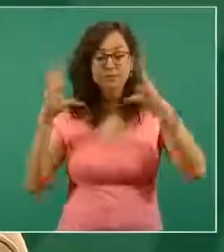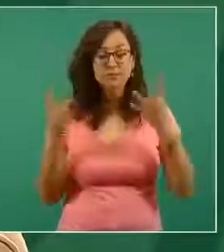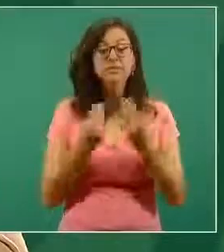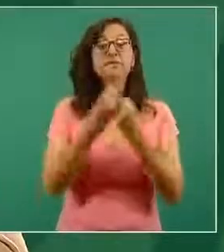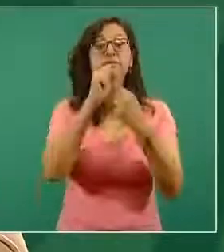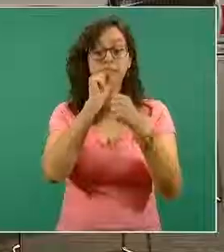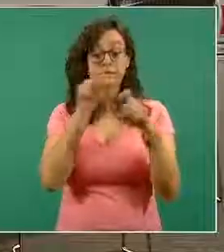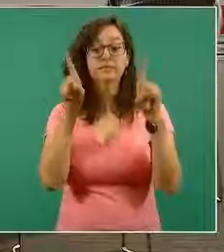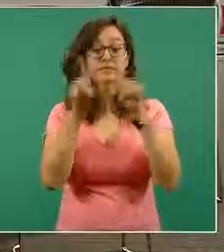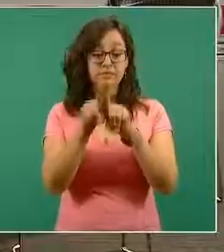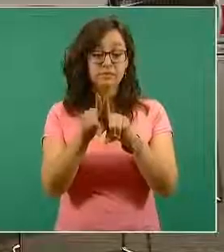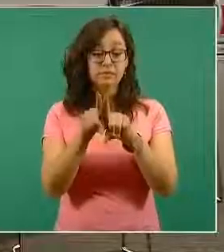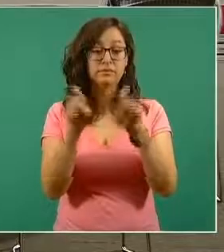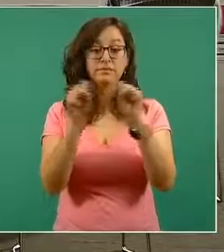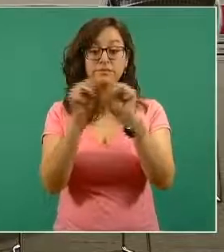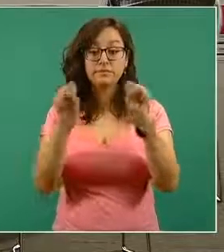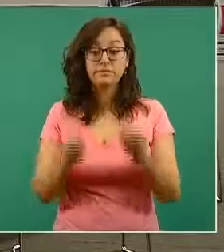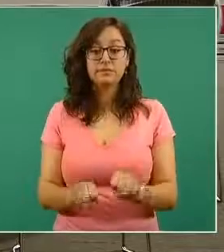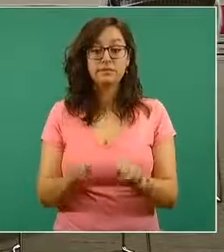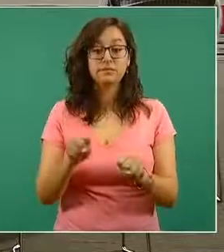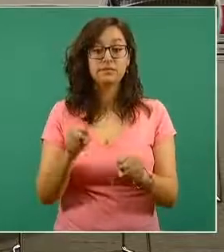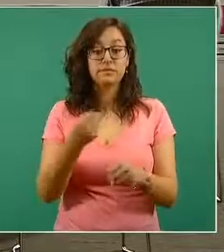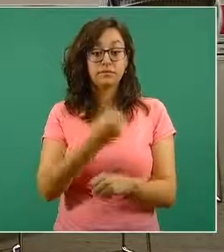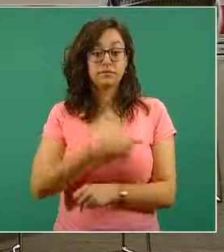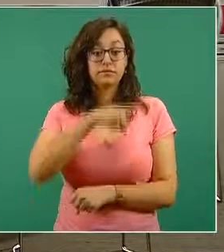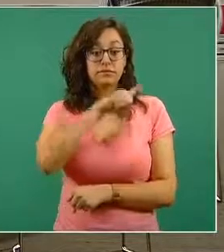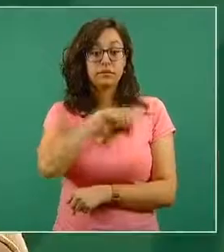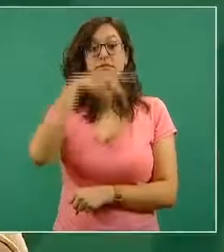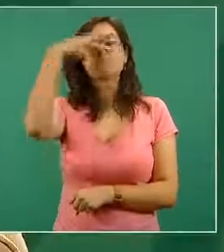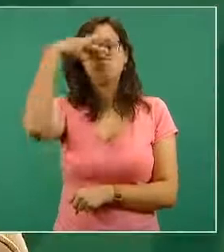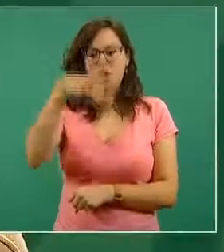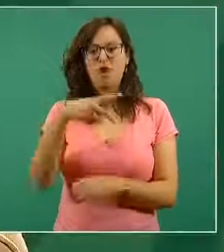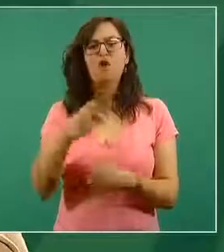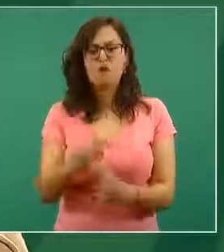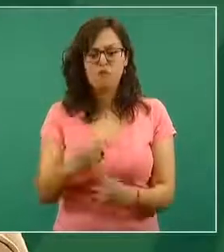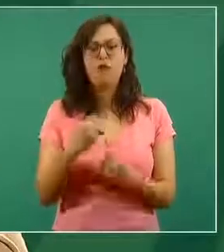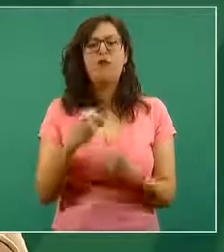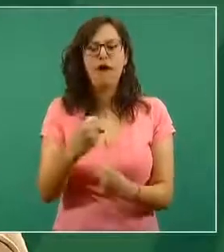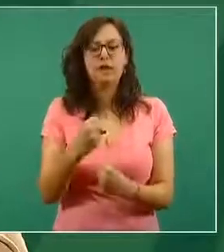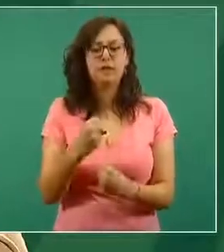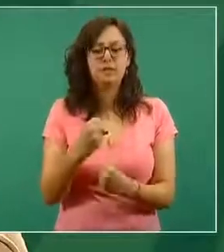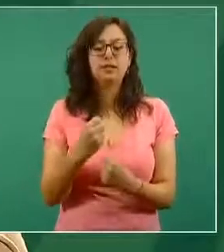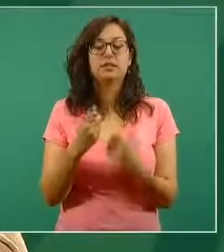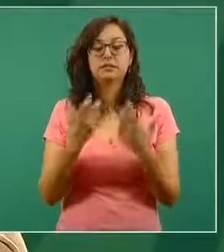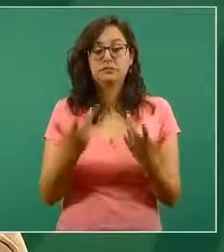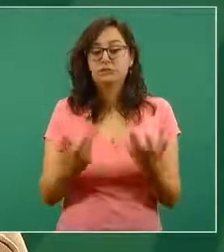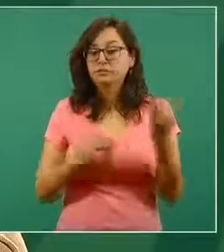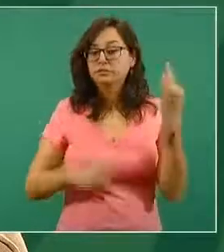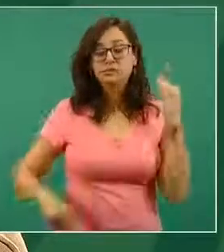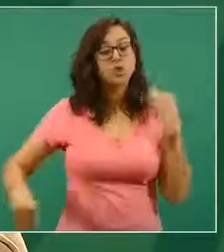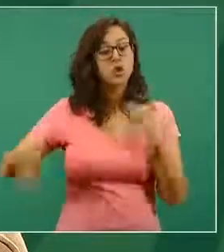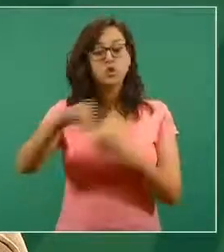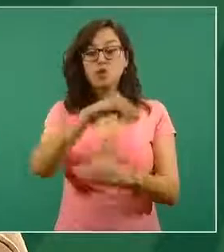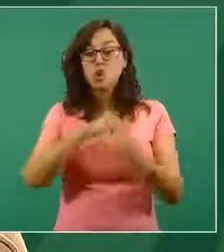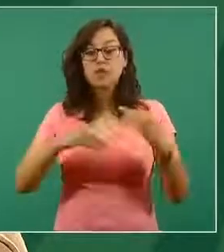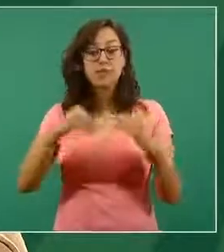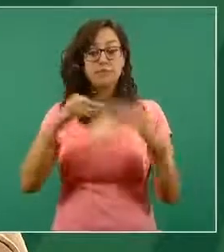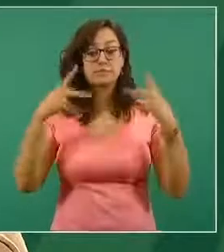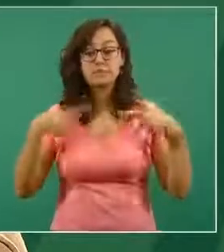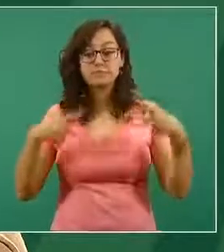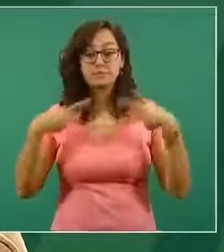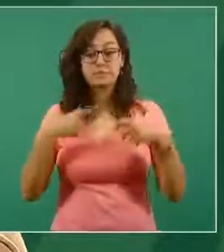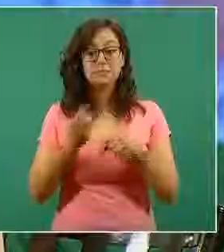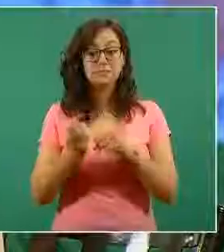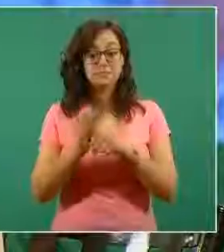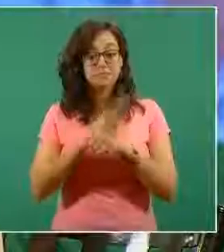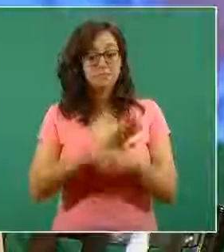decirlo, el Sistema Nacional de Salud mexicano es realmente fuerte, tan fuerte que tiene a todo el personal de salud de primera línea,